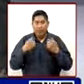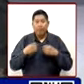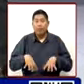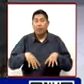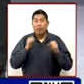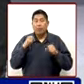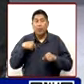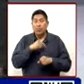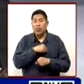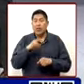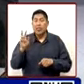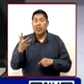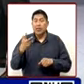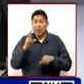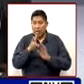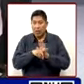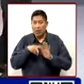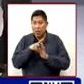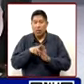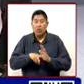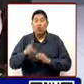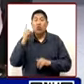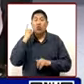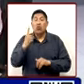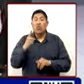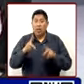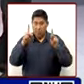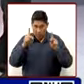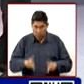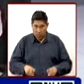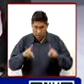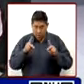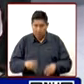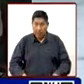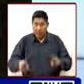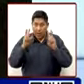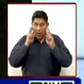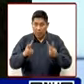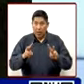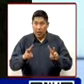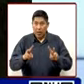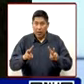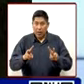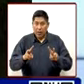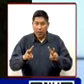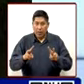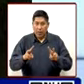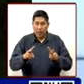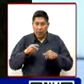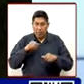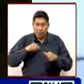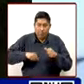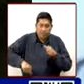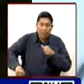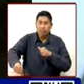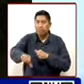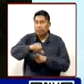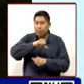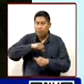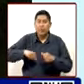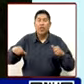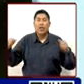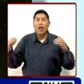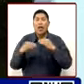Vamos con el tercer video porque una de las personas se le ve, mire, con barbijo recorriendo por la